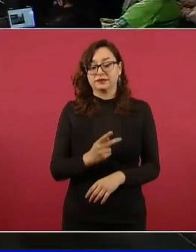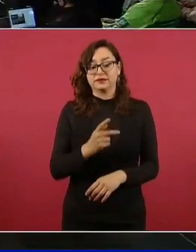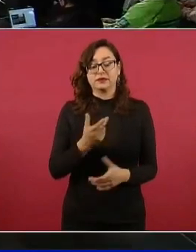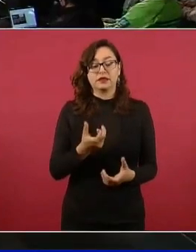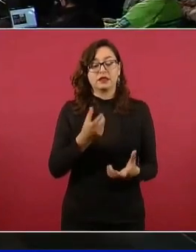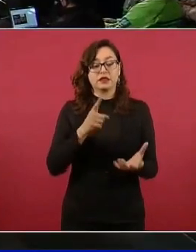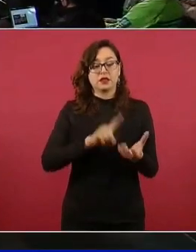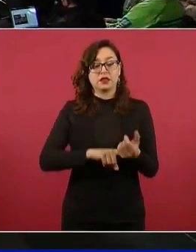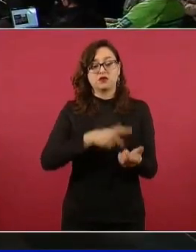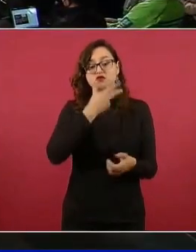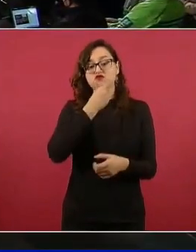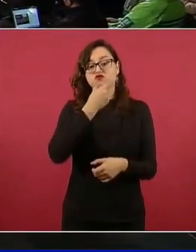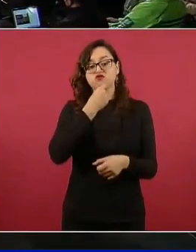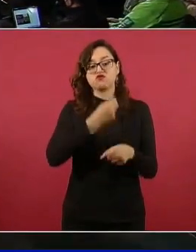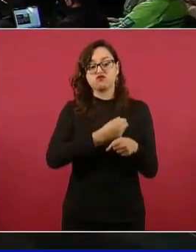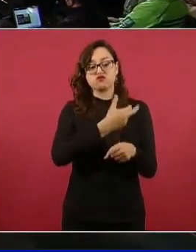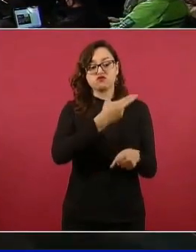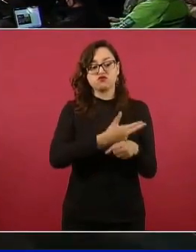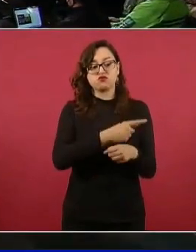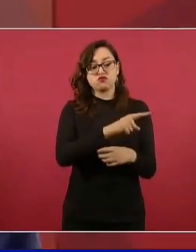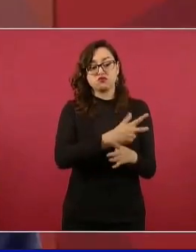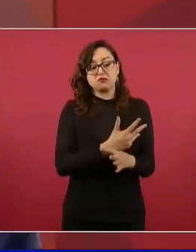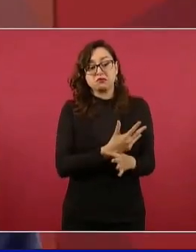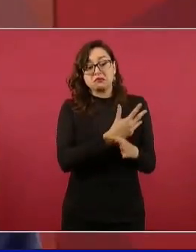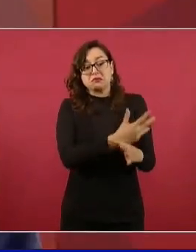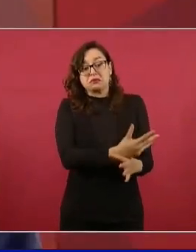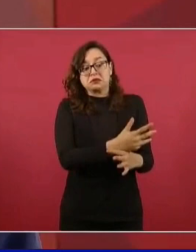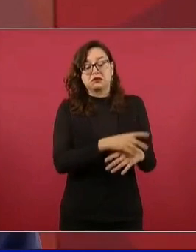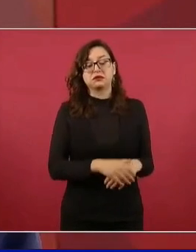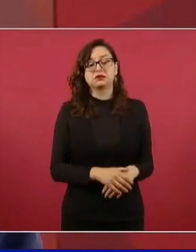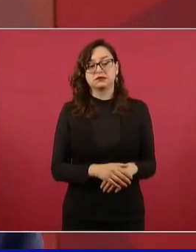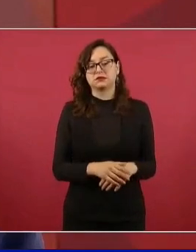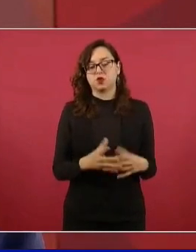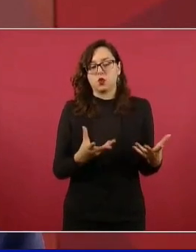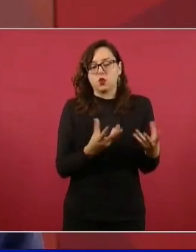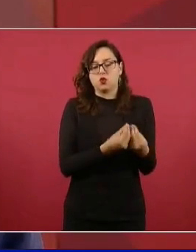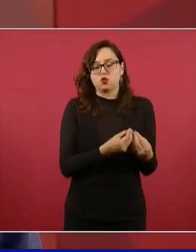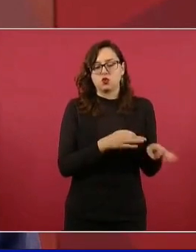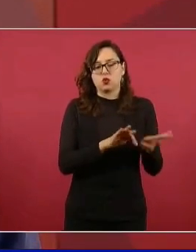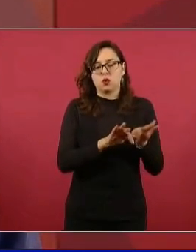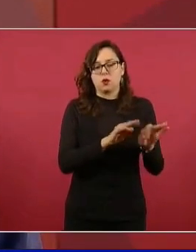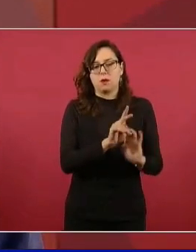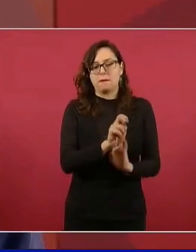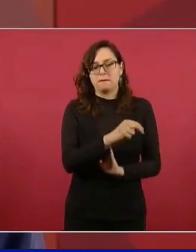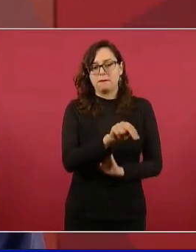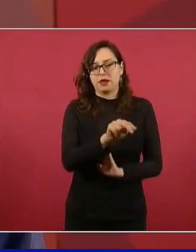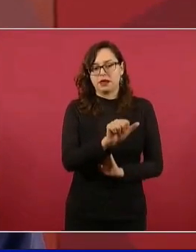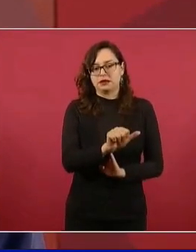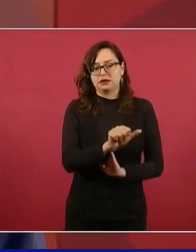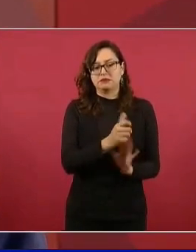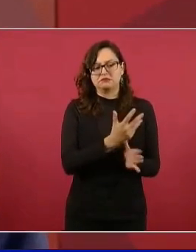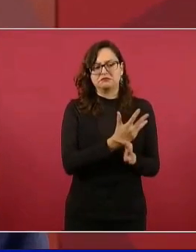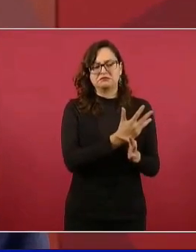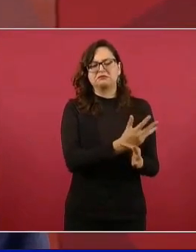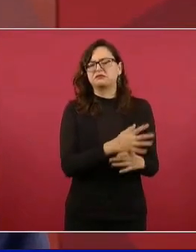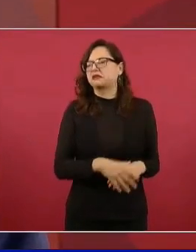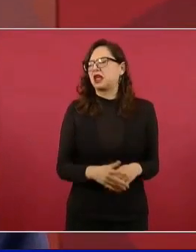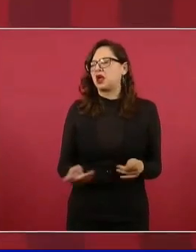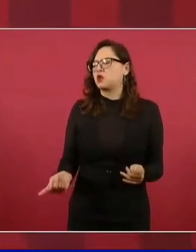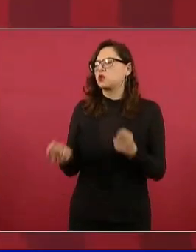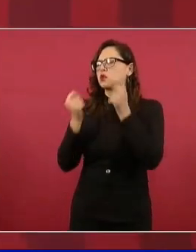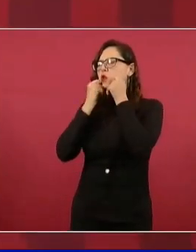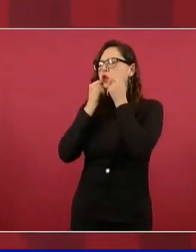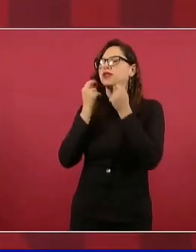que no se preocupara la gente, que no había efectos negativos para